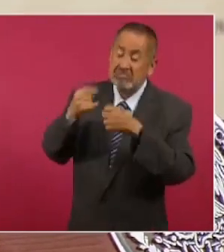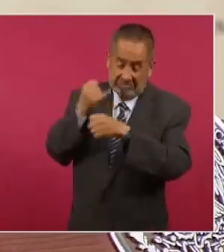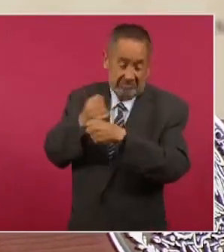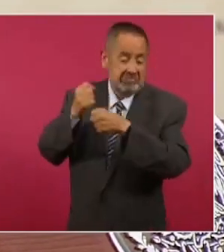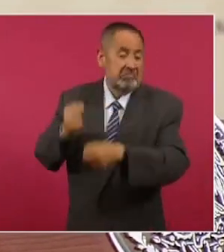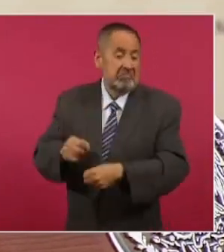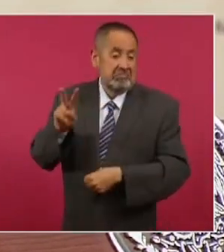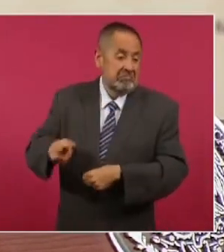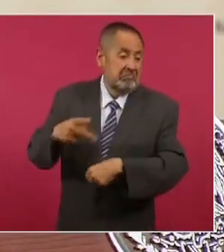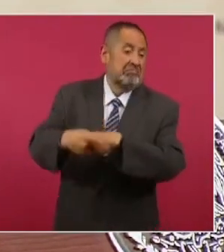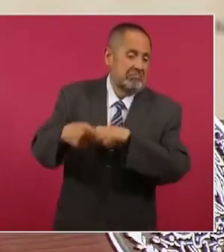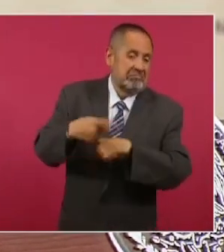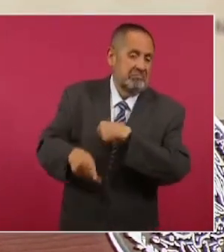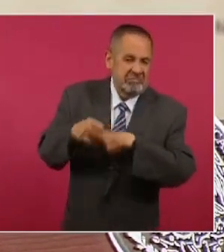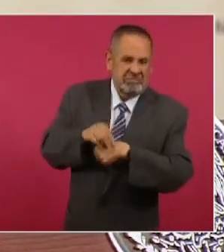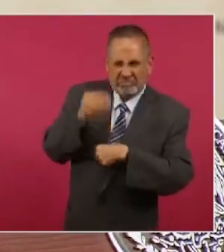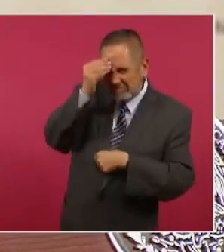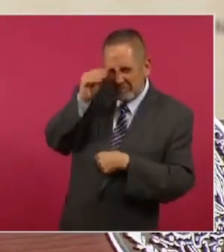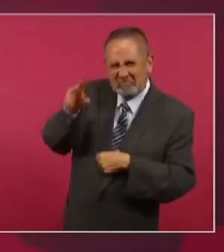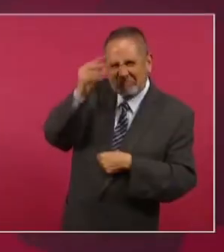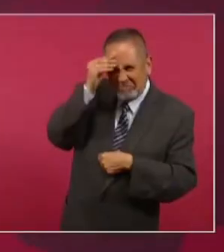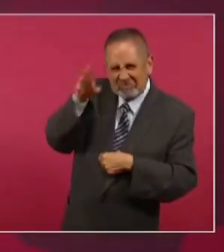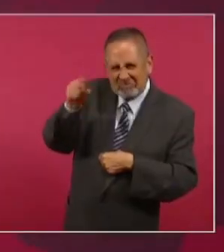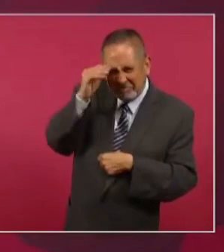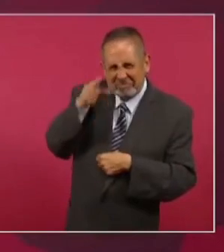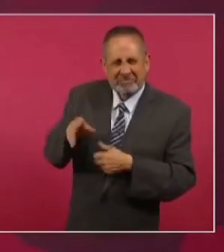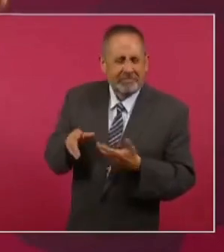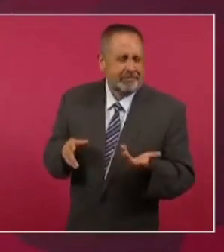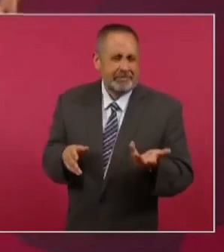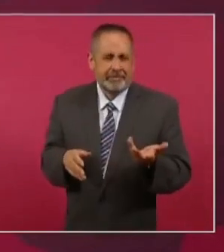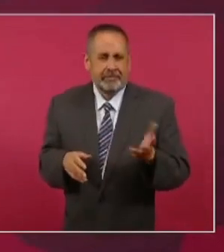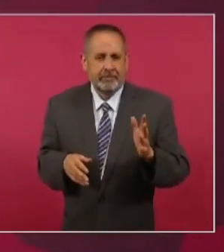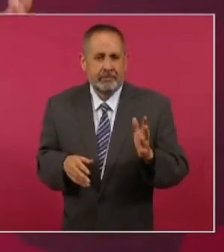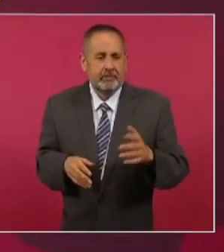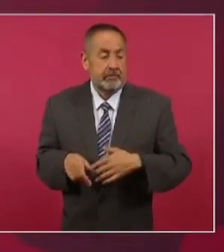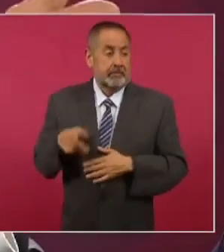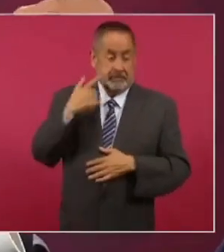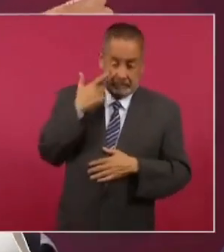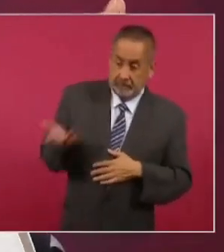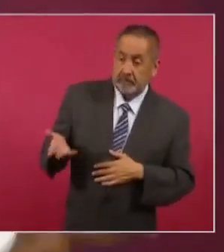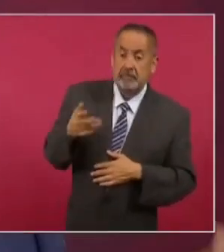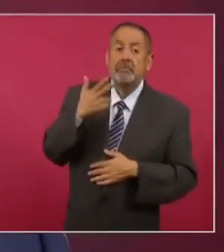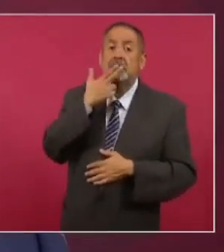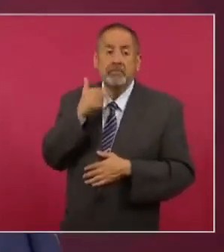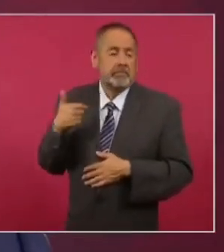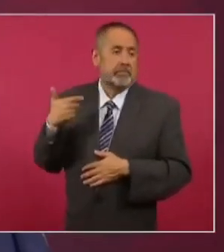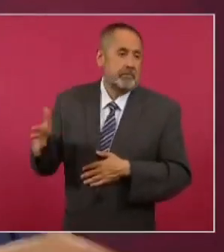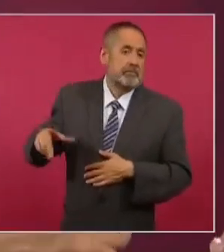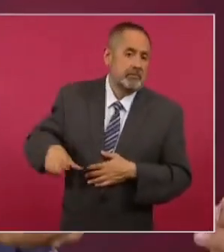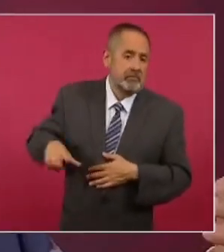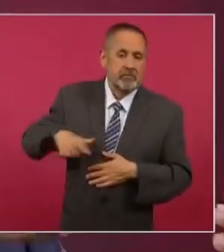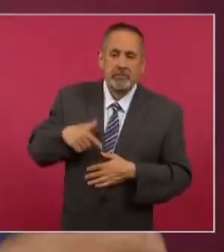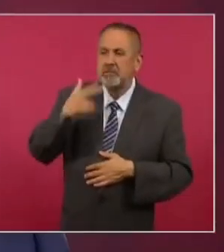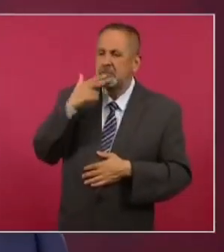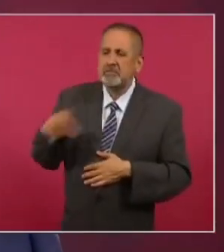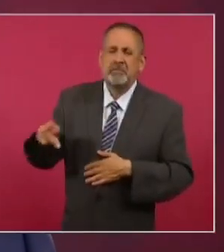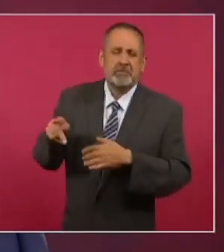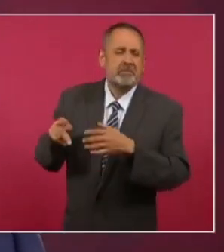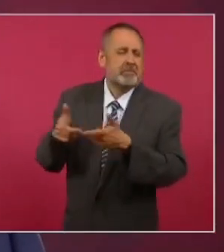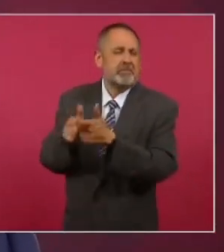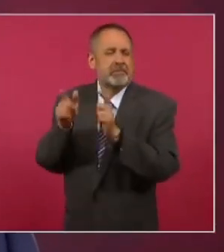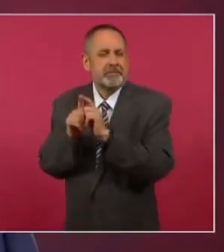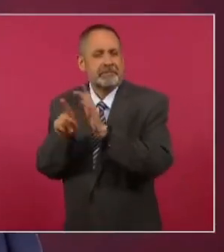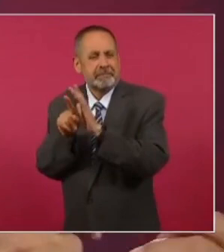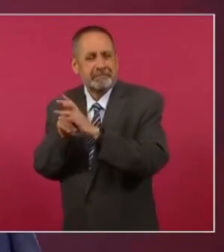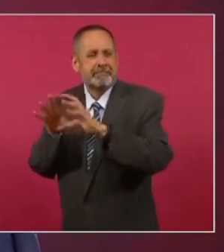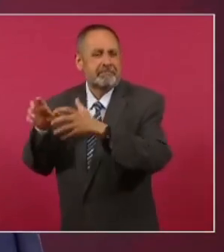para este decir no funciona el gobierno populista